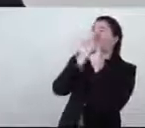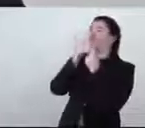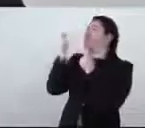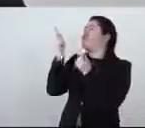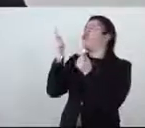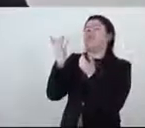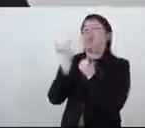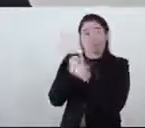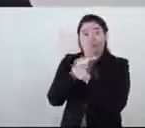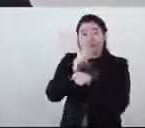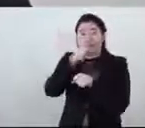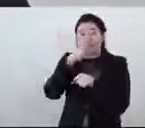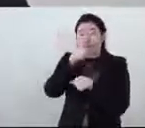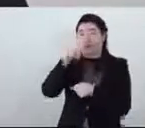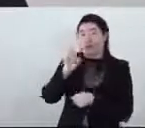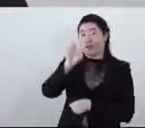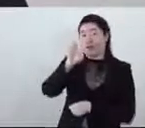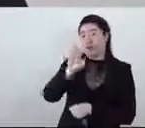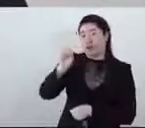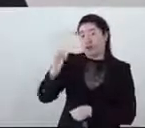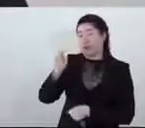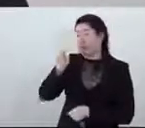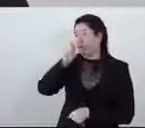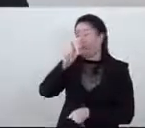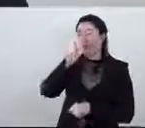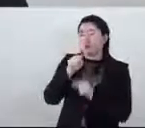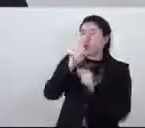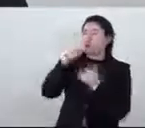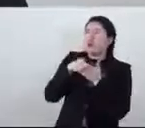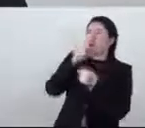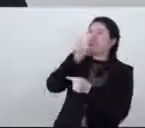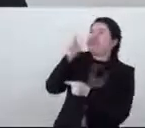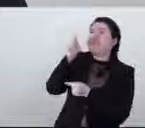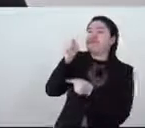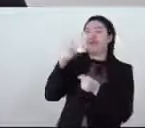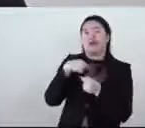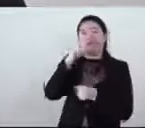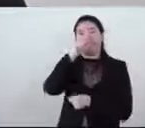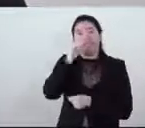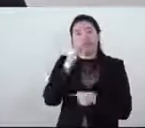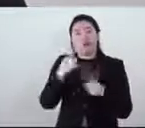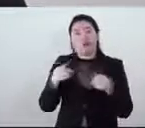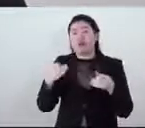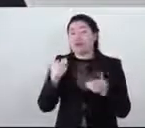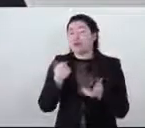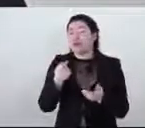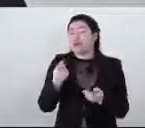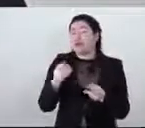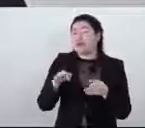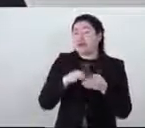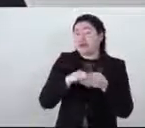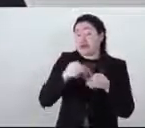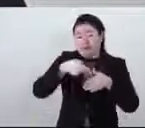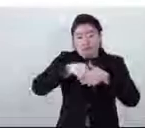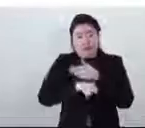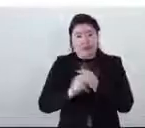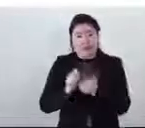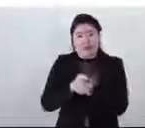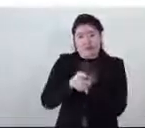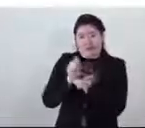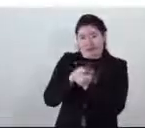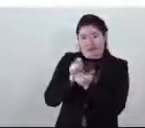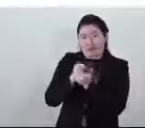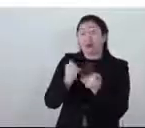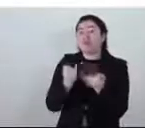la orientación este-oeste, desde la falla potencial, cerca de la estación San Lorenzo Tezonco. Figura